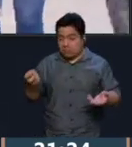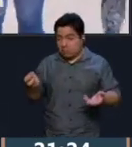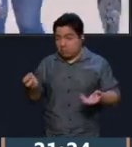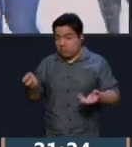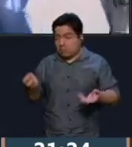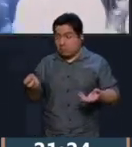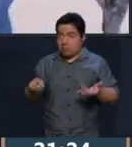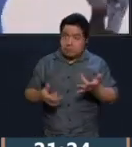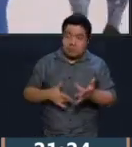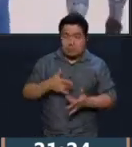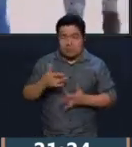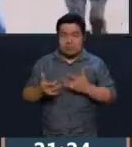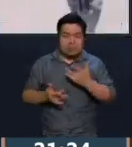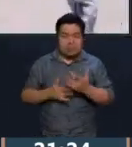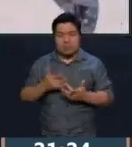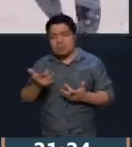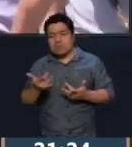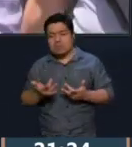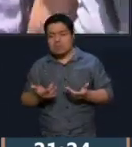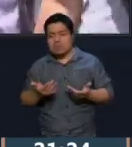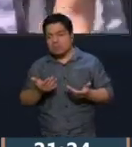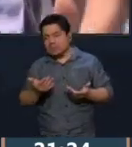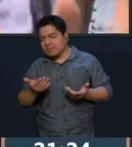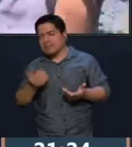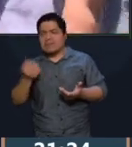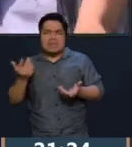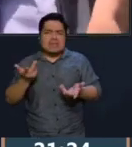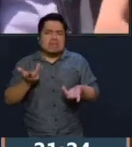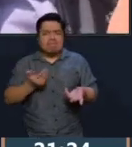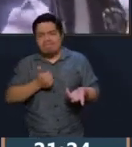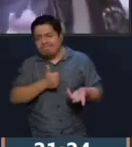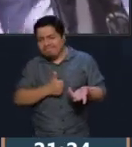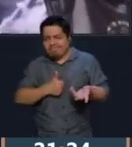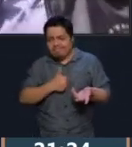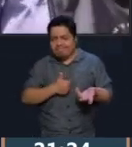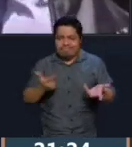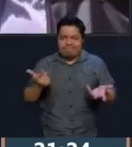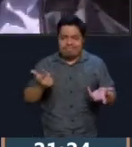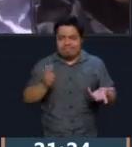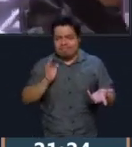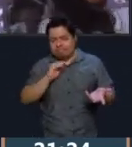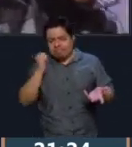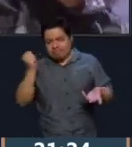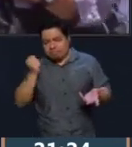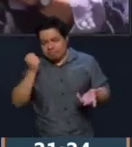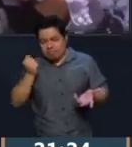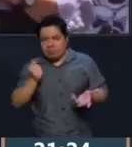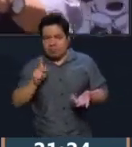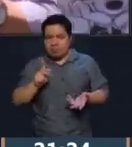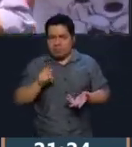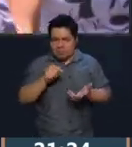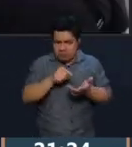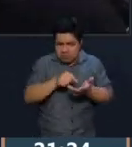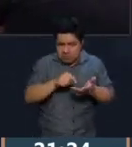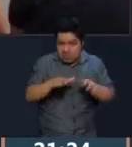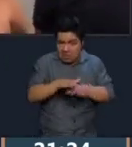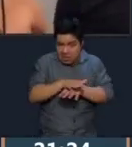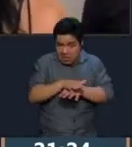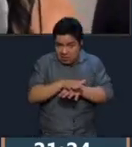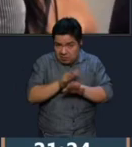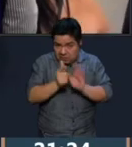una situación sin duda desafortunada, pero que de ninguna manera cambia